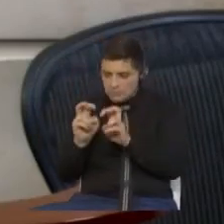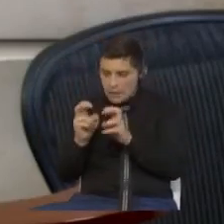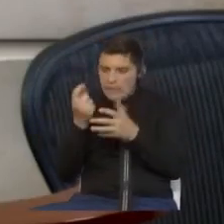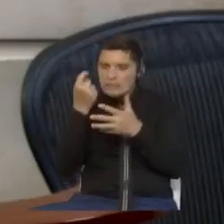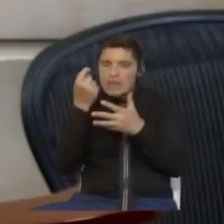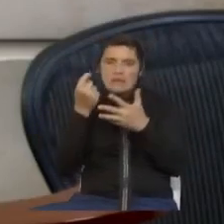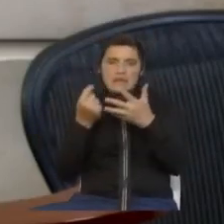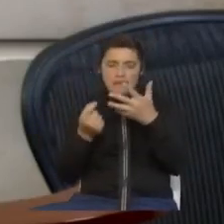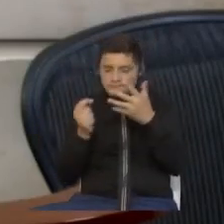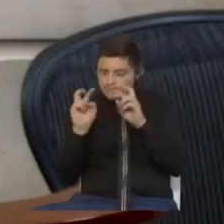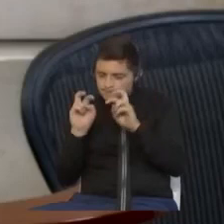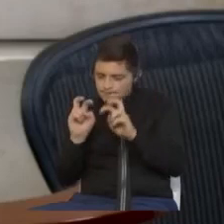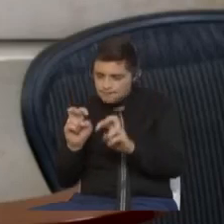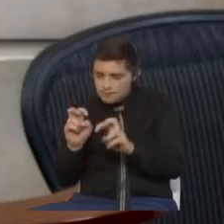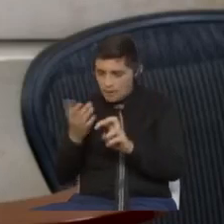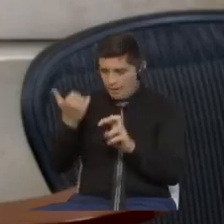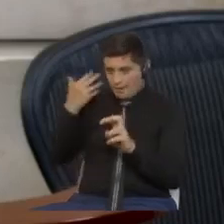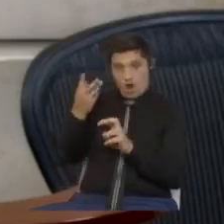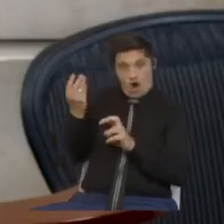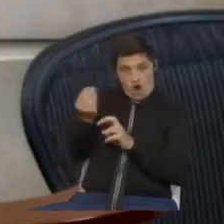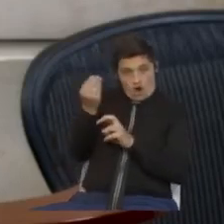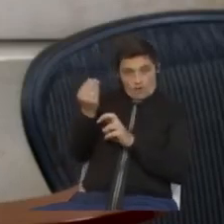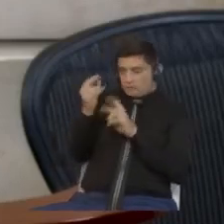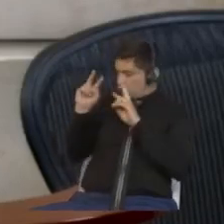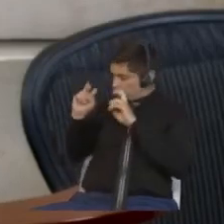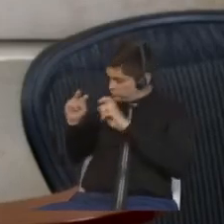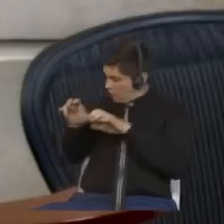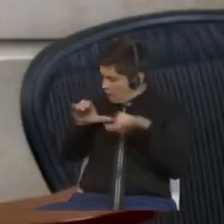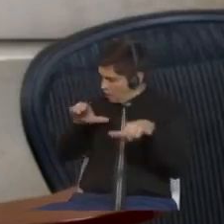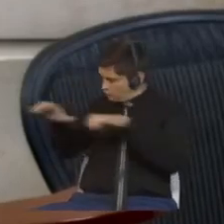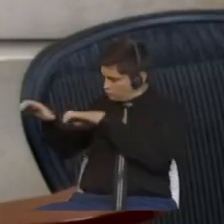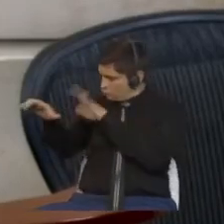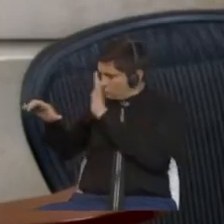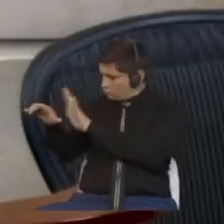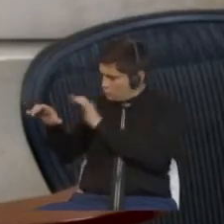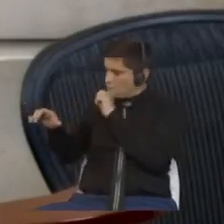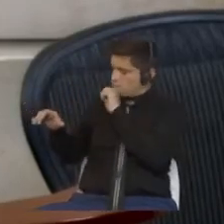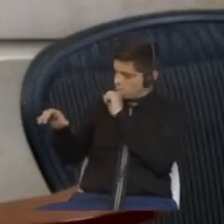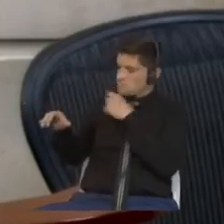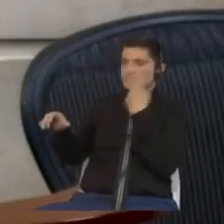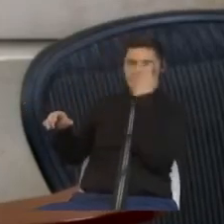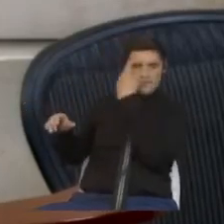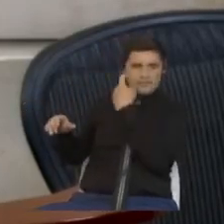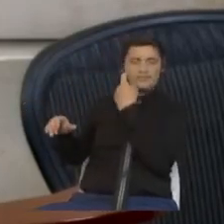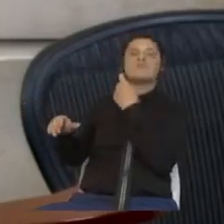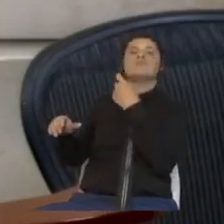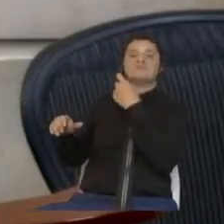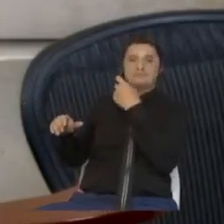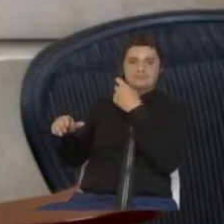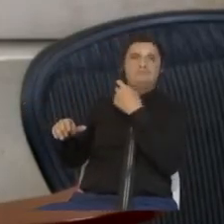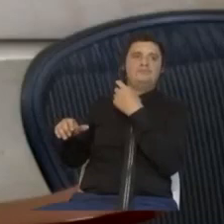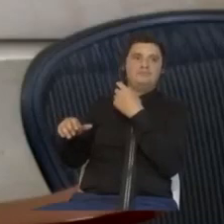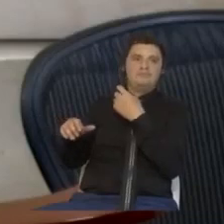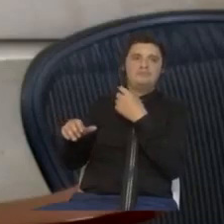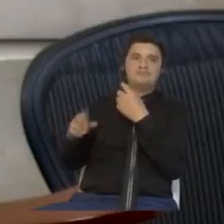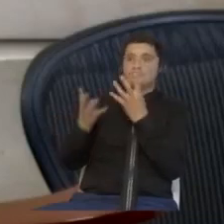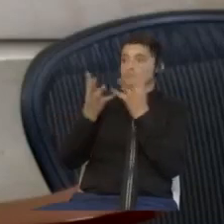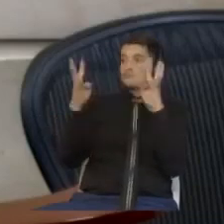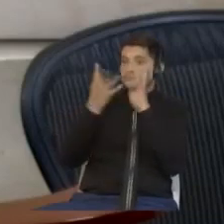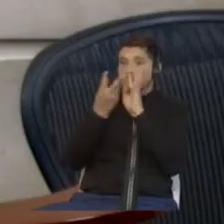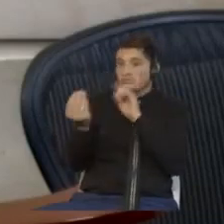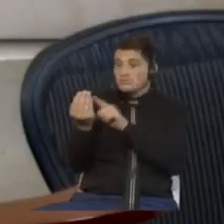la actuación de la anterior comisión accidental lo que esos comisionados